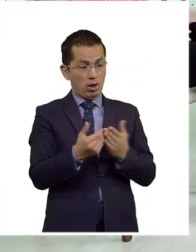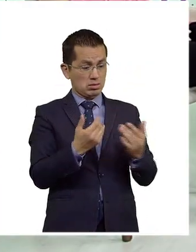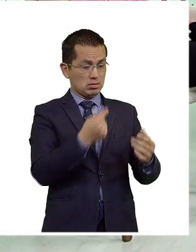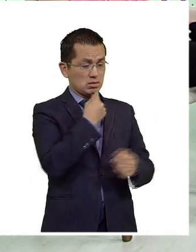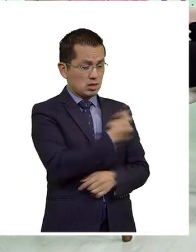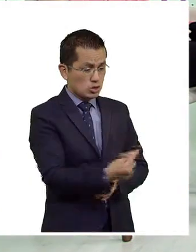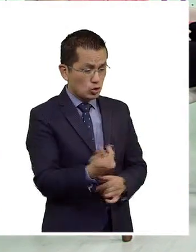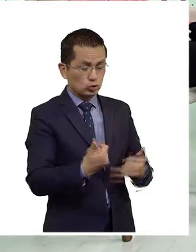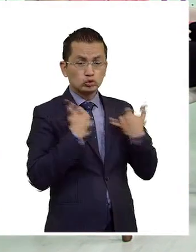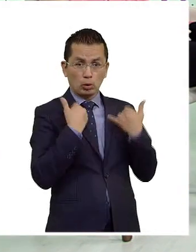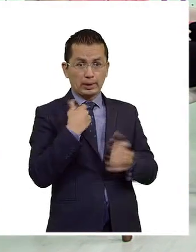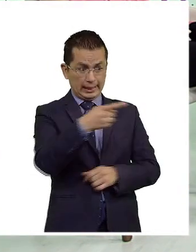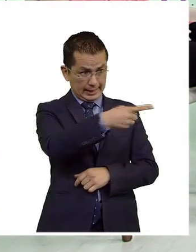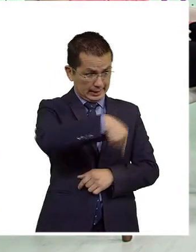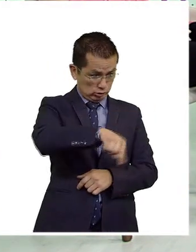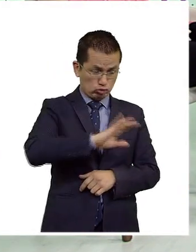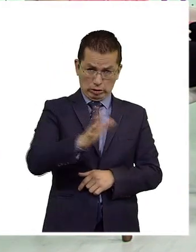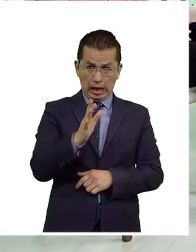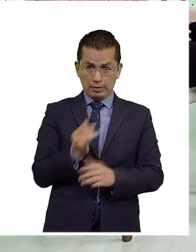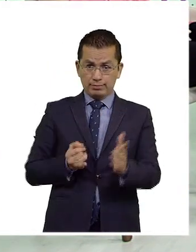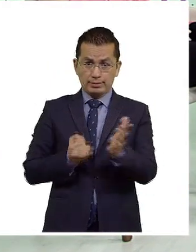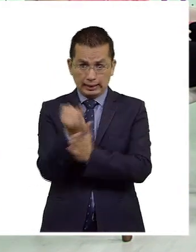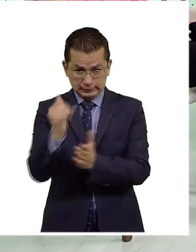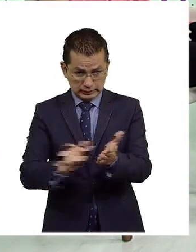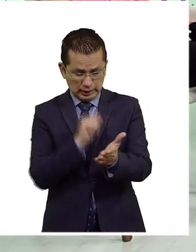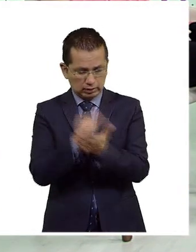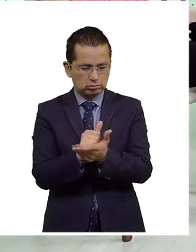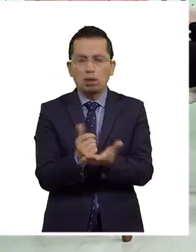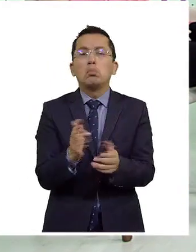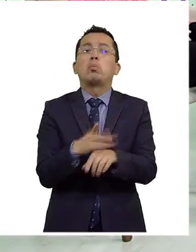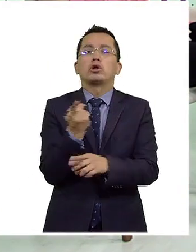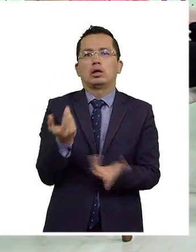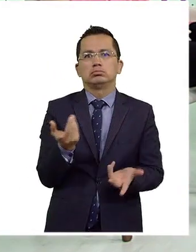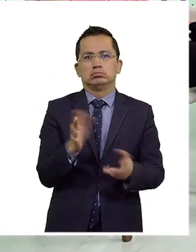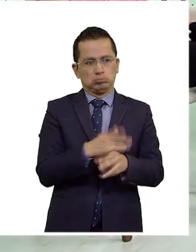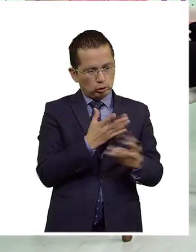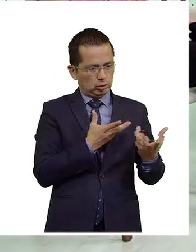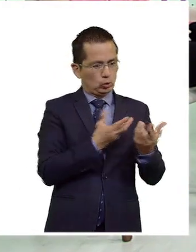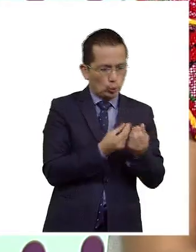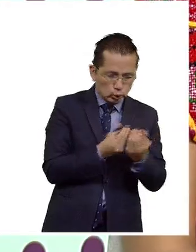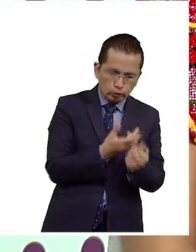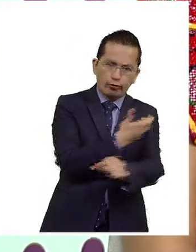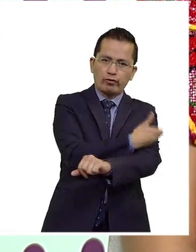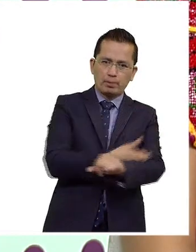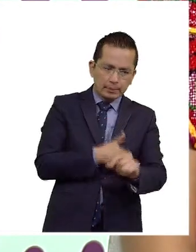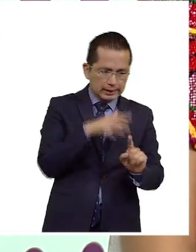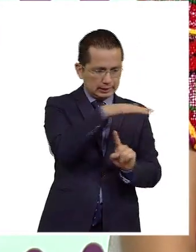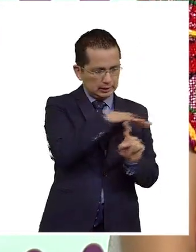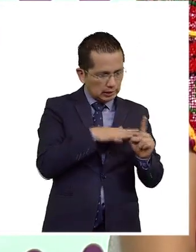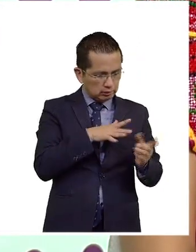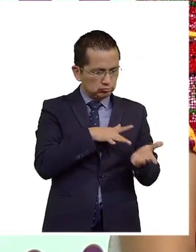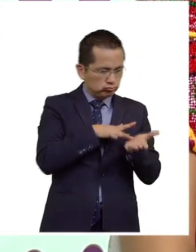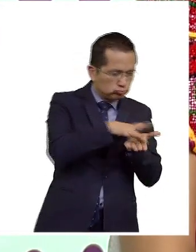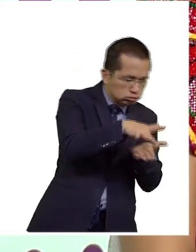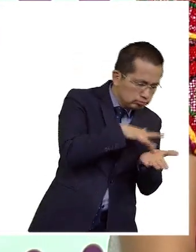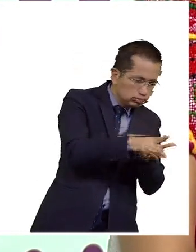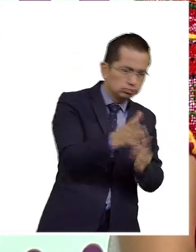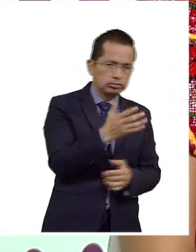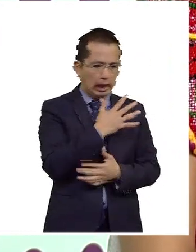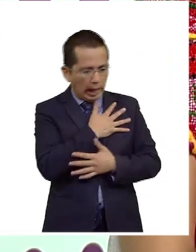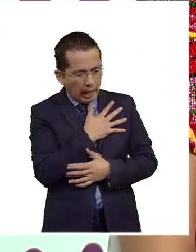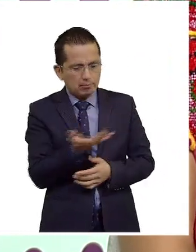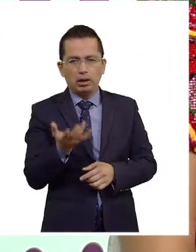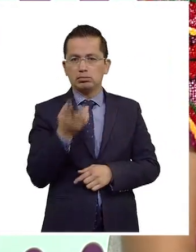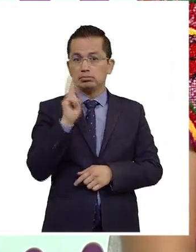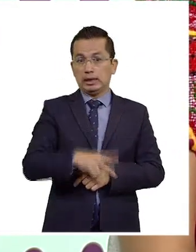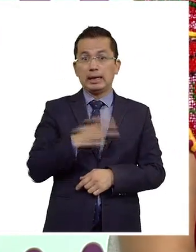acta, es porque están cerca de sus familias, que les aman, que les acompañan, o sea, el tema de la reestructura del